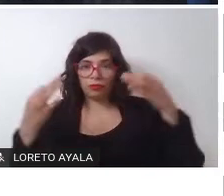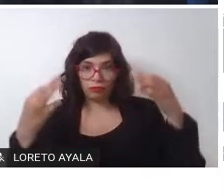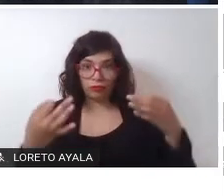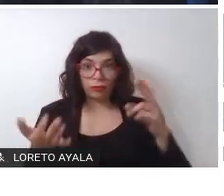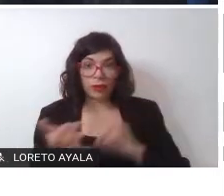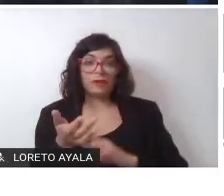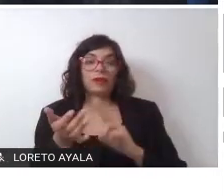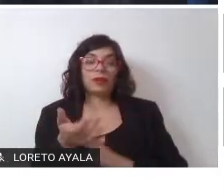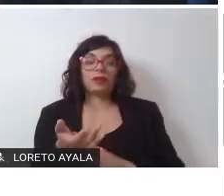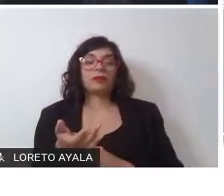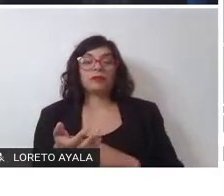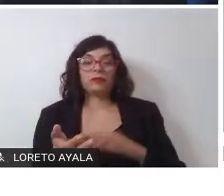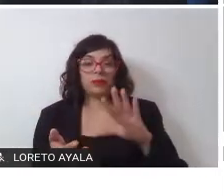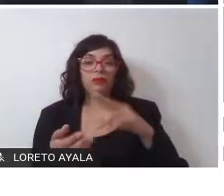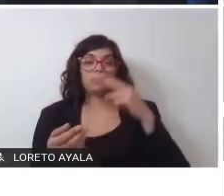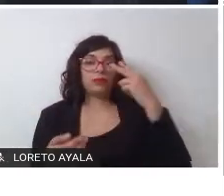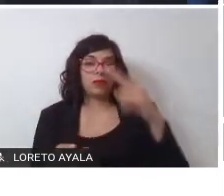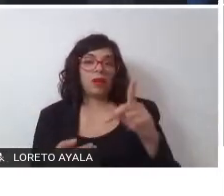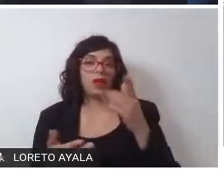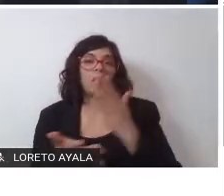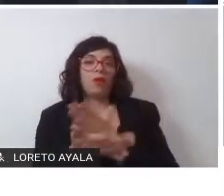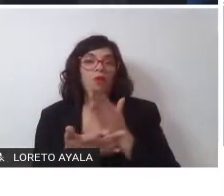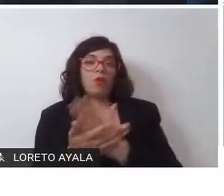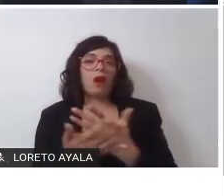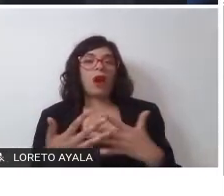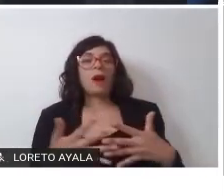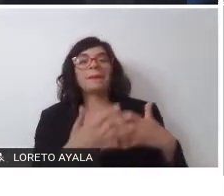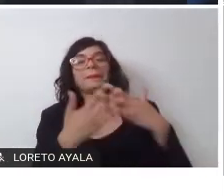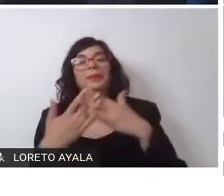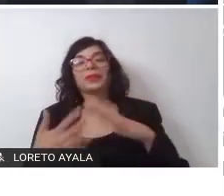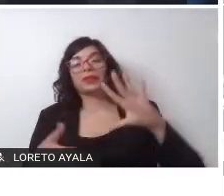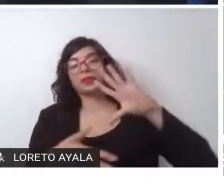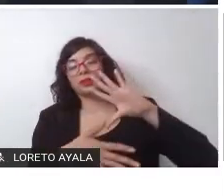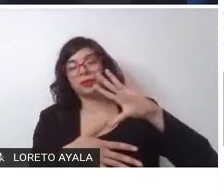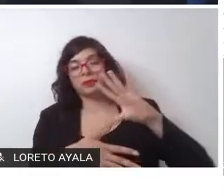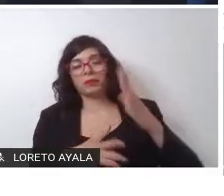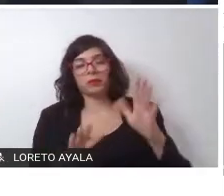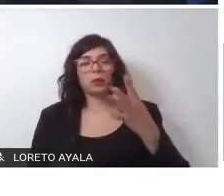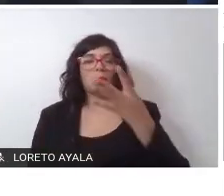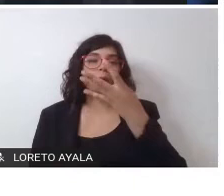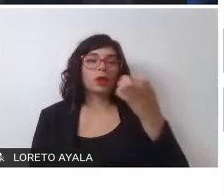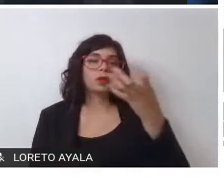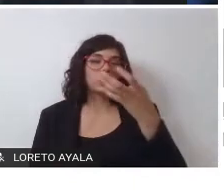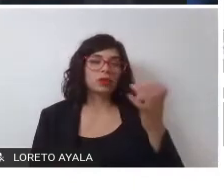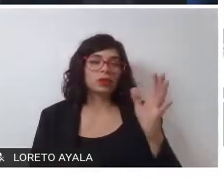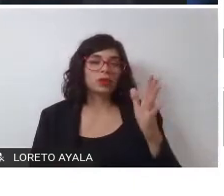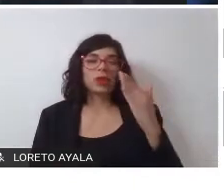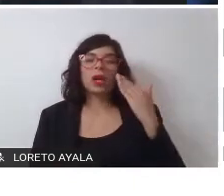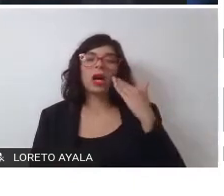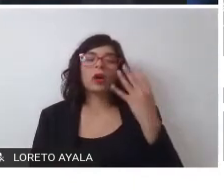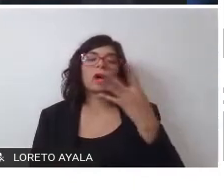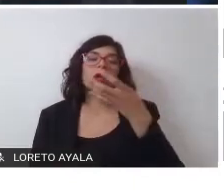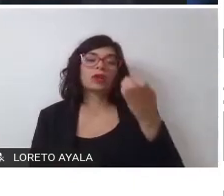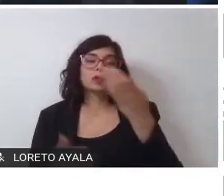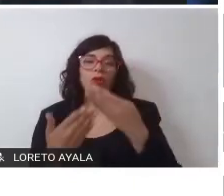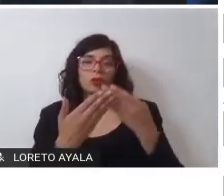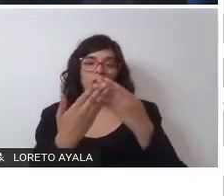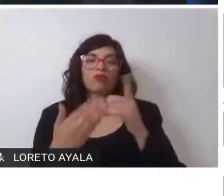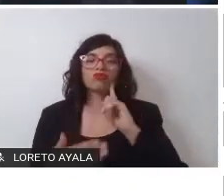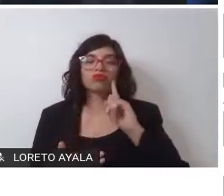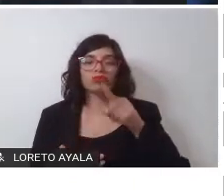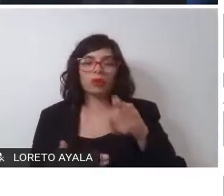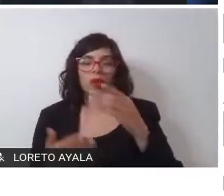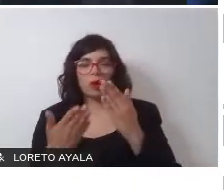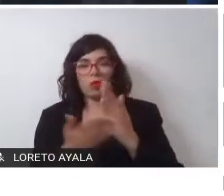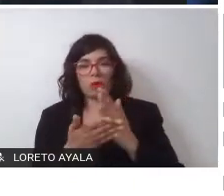Esto es lo que tiene la Escuela América. Son aproximadamente 400 alumnos, o casi 400 alumnos que tiene esta escuela.